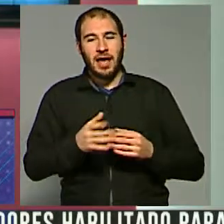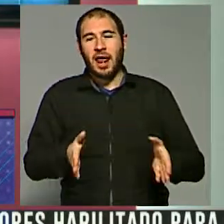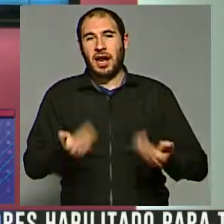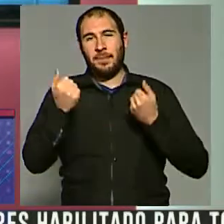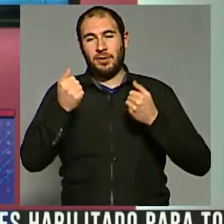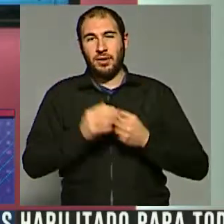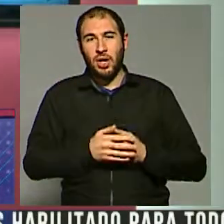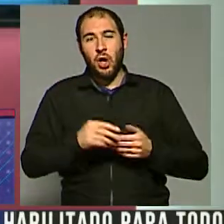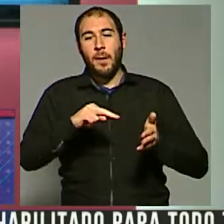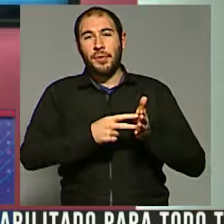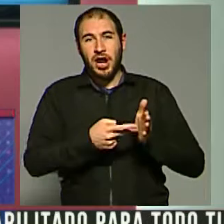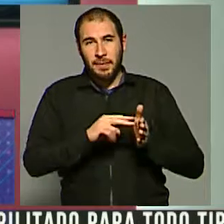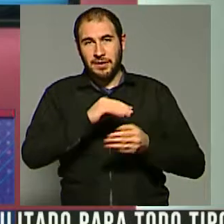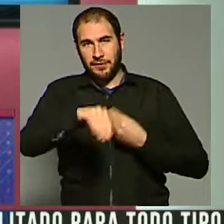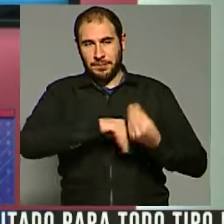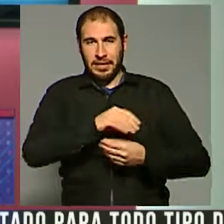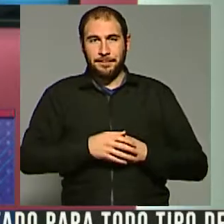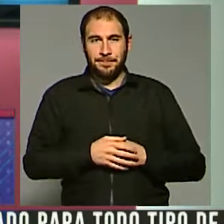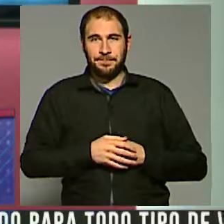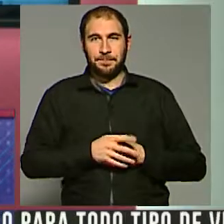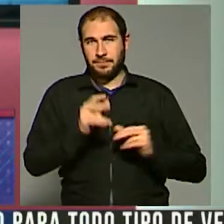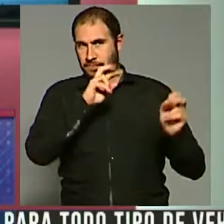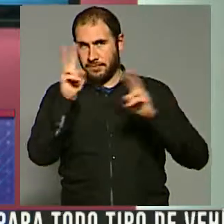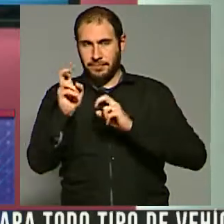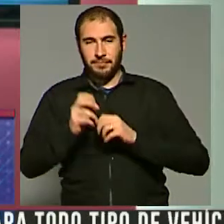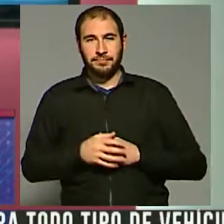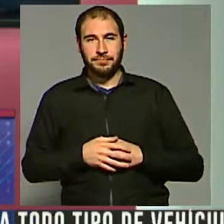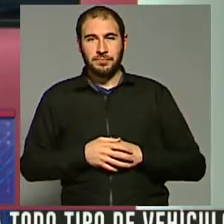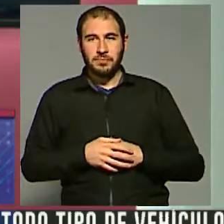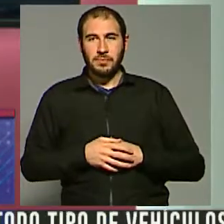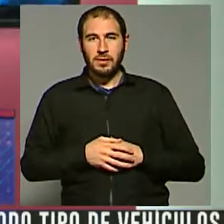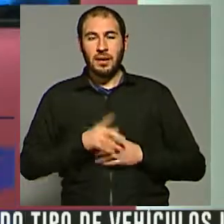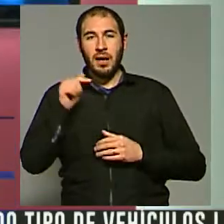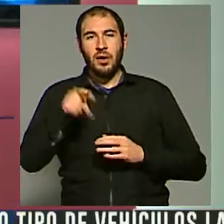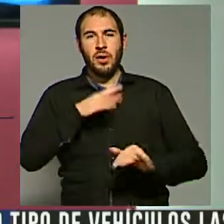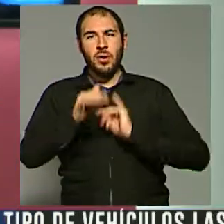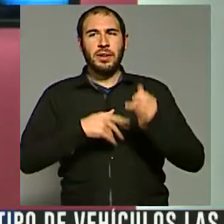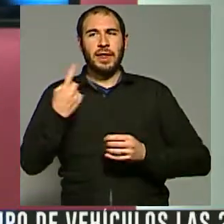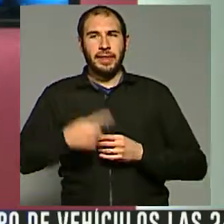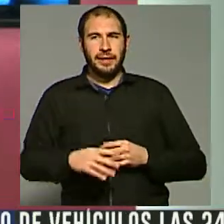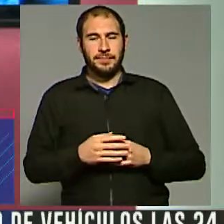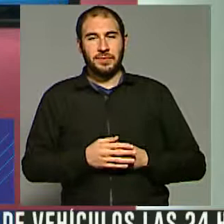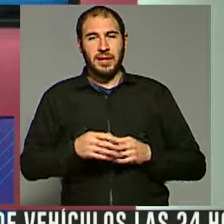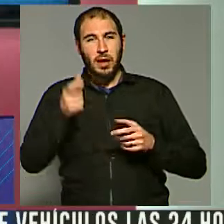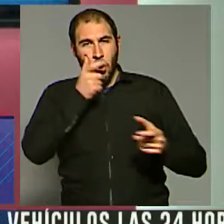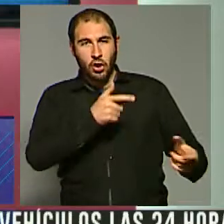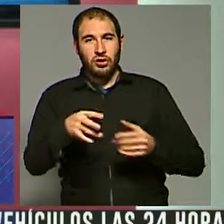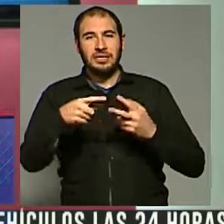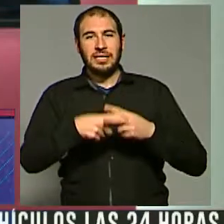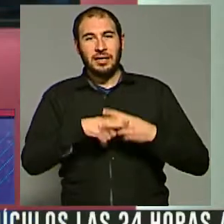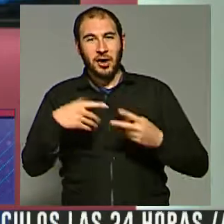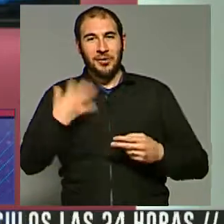agilización de los problemas de familia. Vamos a cambiar de tema y nos vamos a referir sobre lo que tiene que ver con la revisión